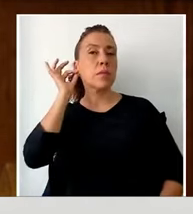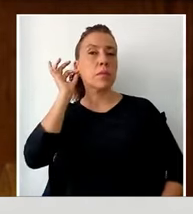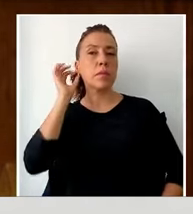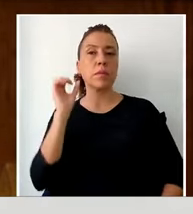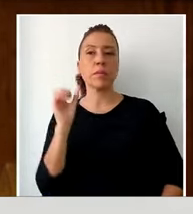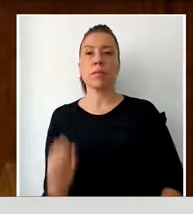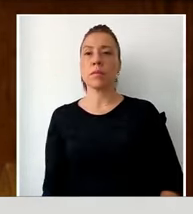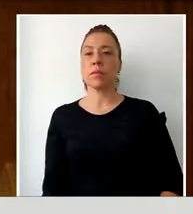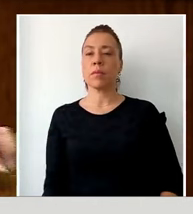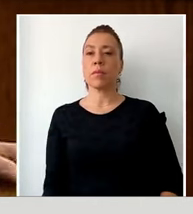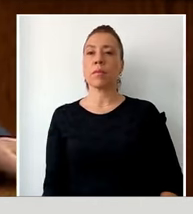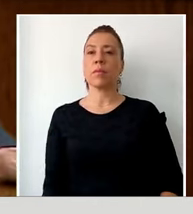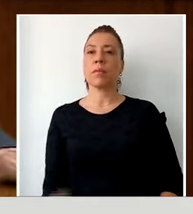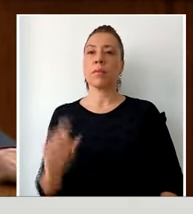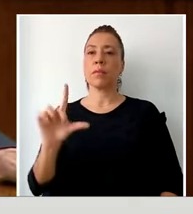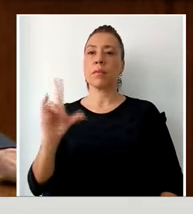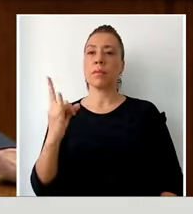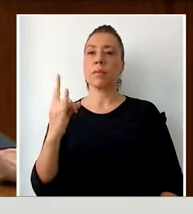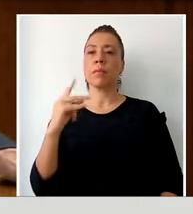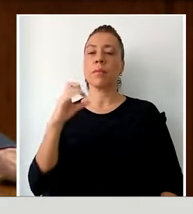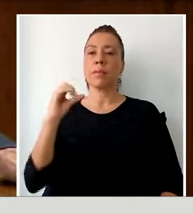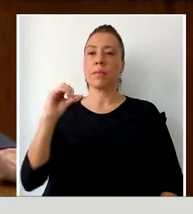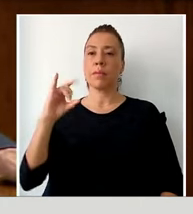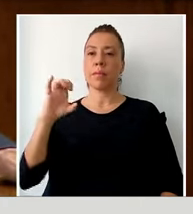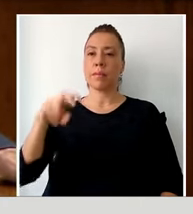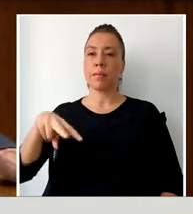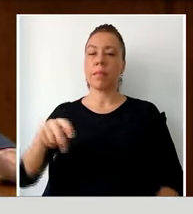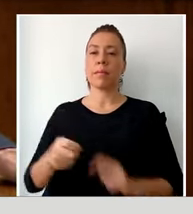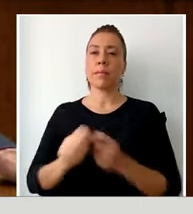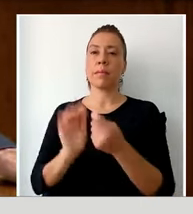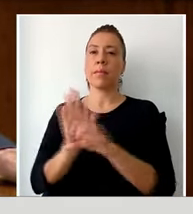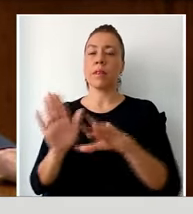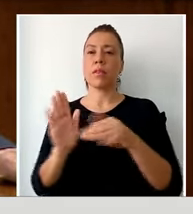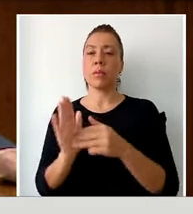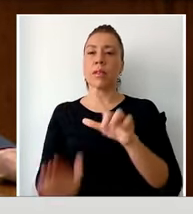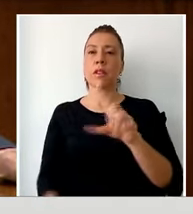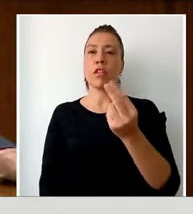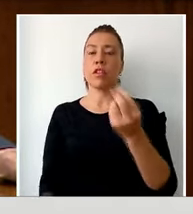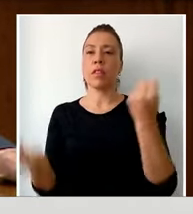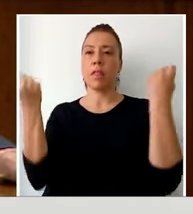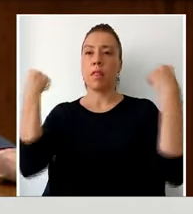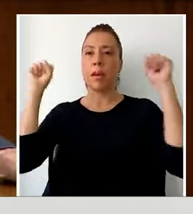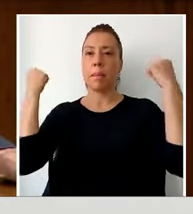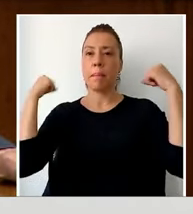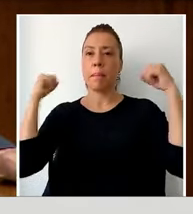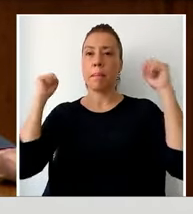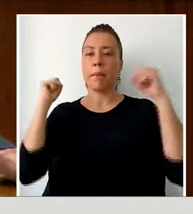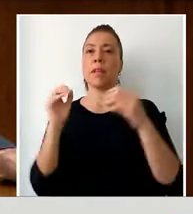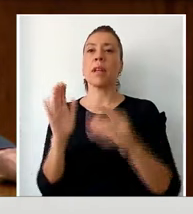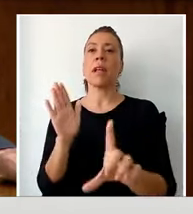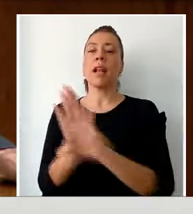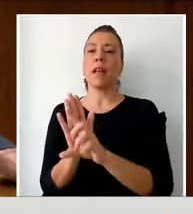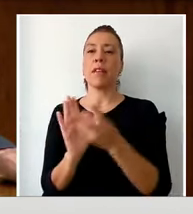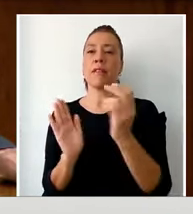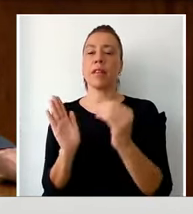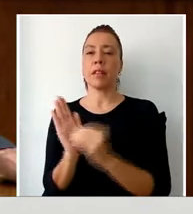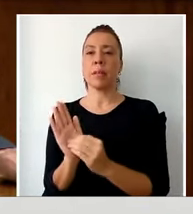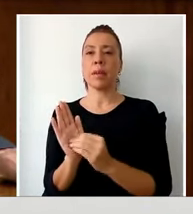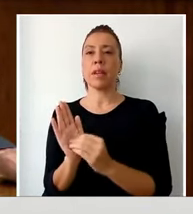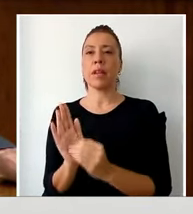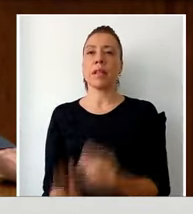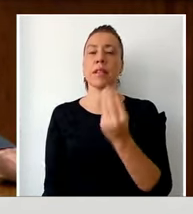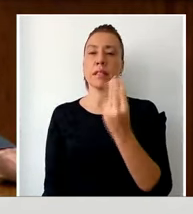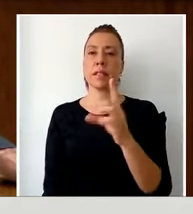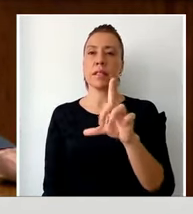leuquén Uribe que modifica la ley 19.712 del deporte y la ley 20.370